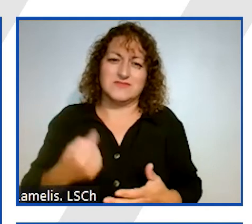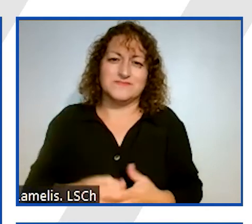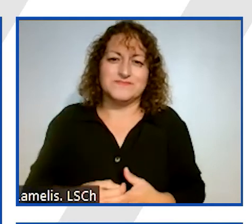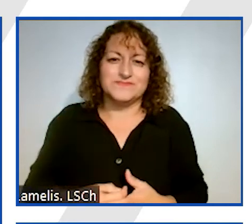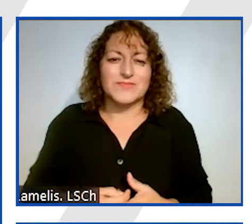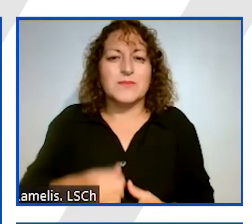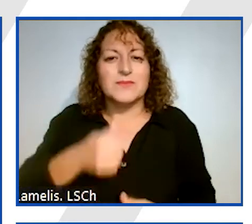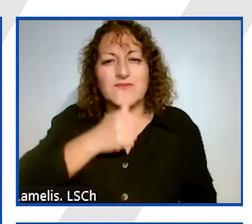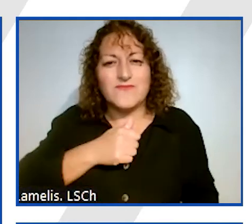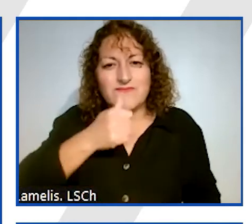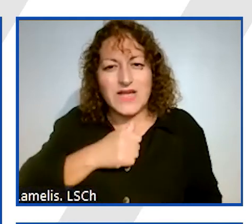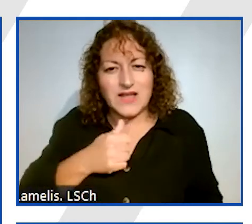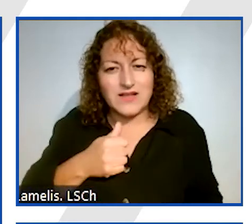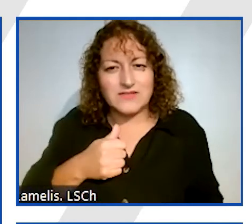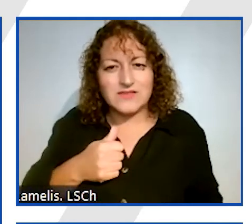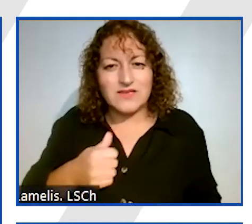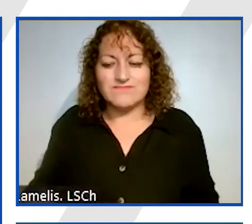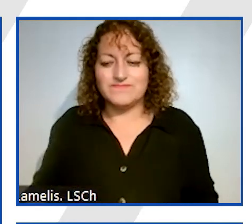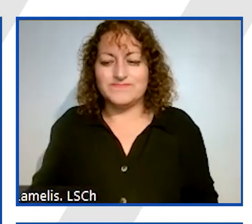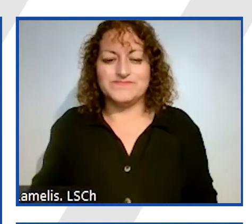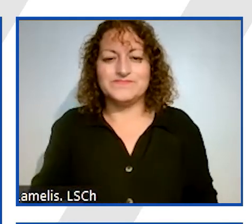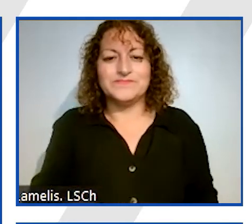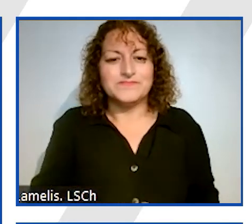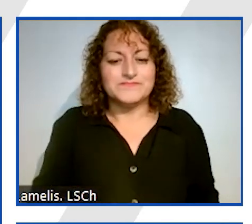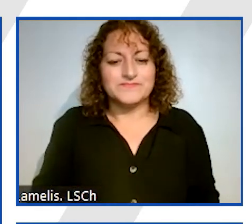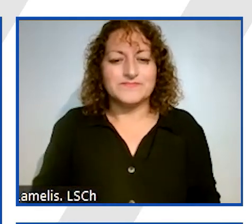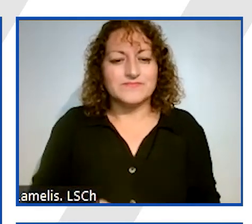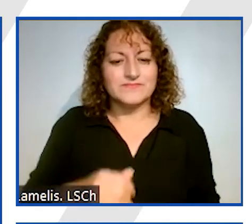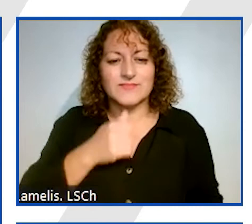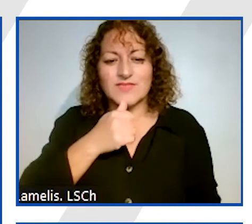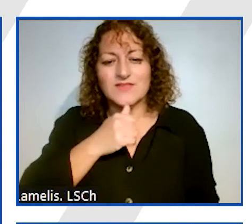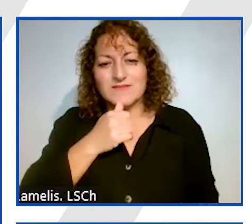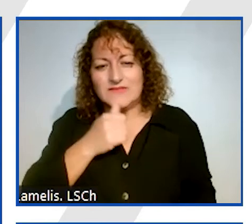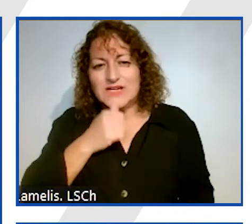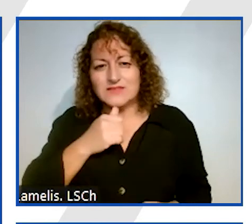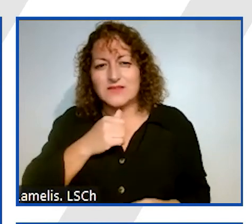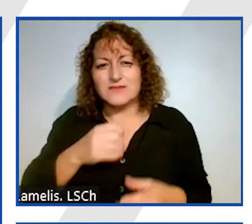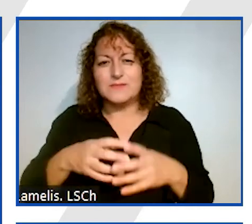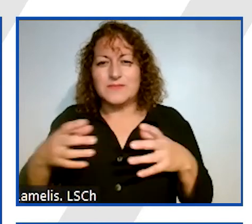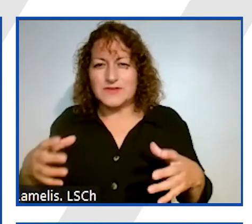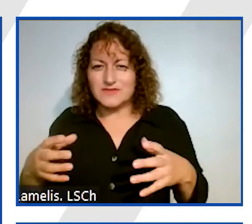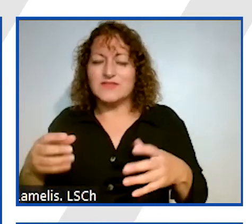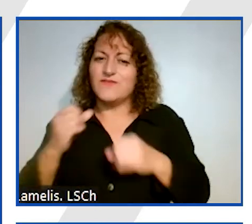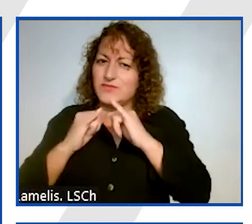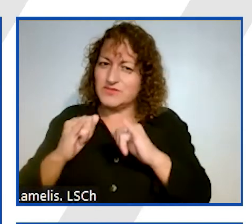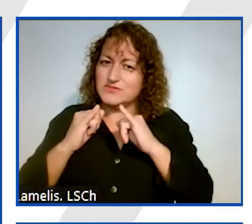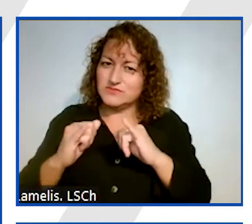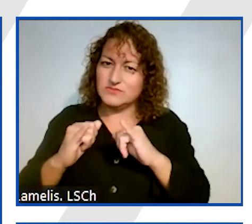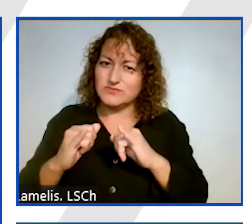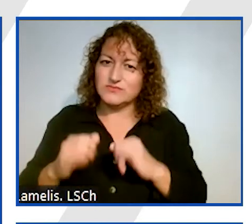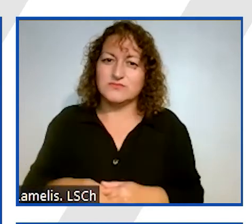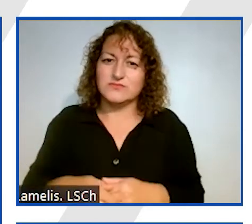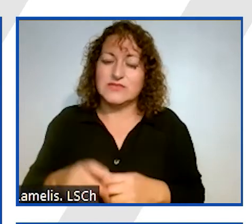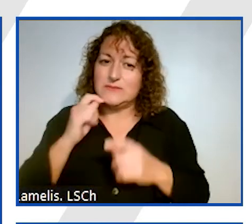tenemos suficiente información para alimentar el modelo. Y estos números quizás no signifiquen mucho, pero yo quiero que se den cuenta